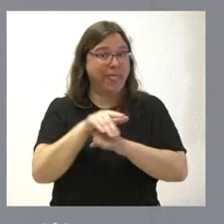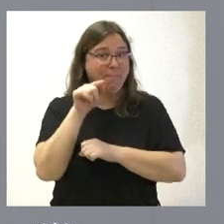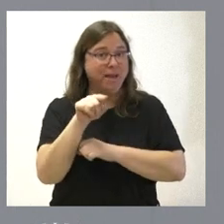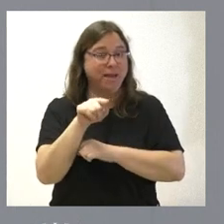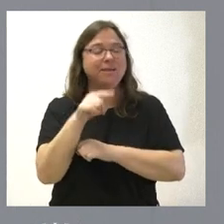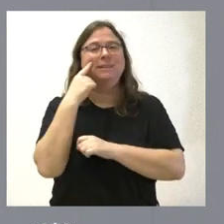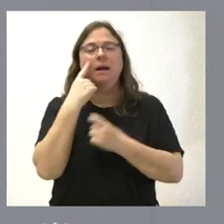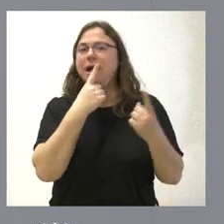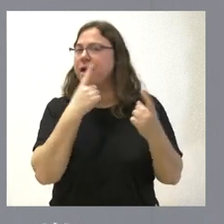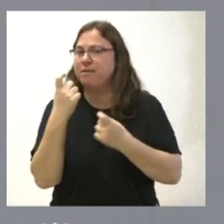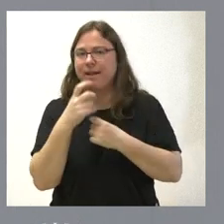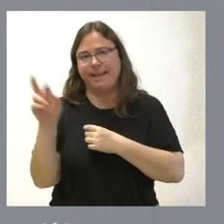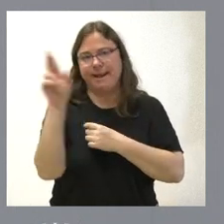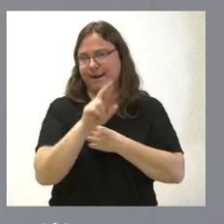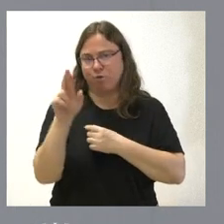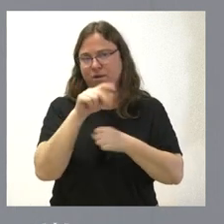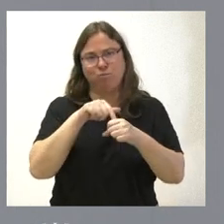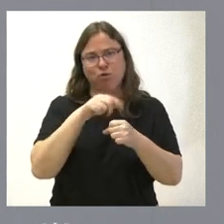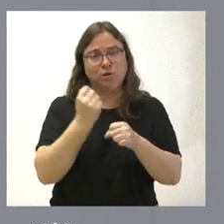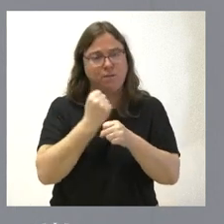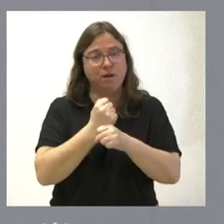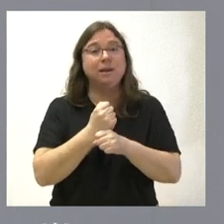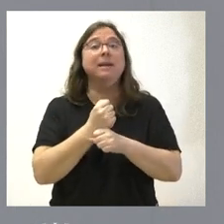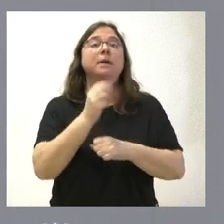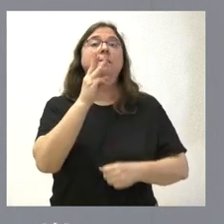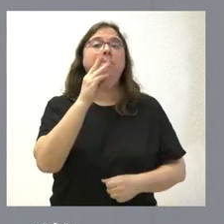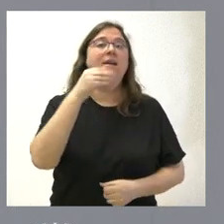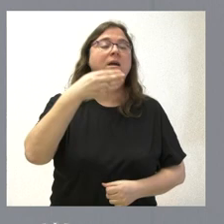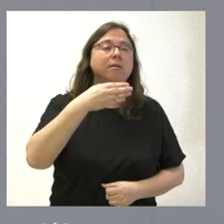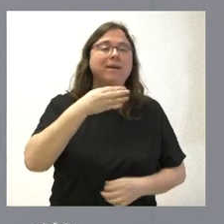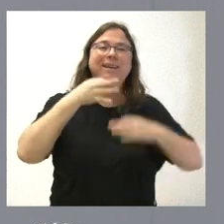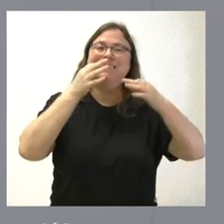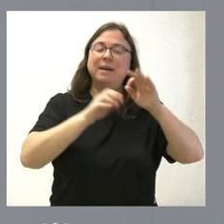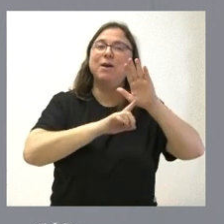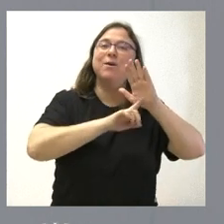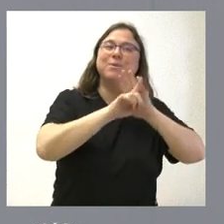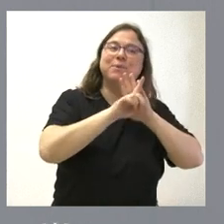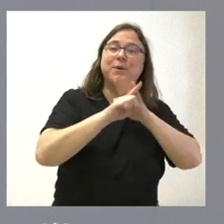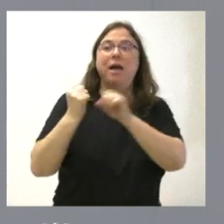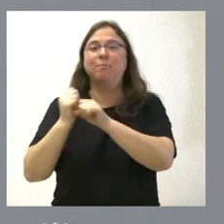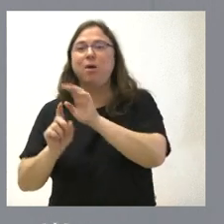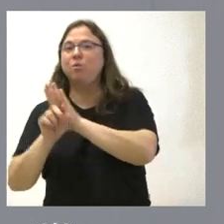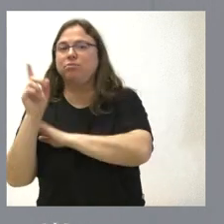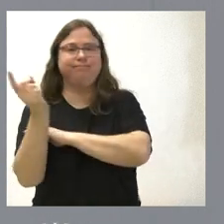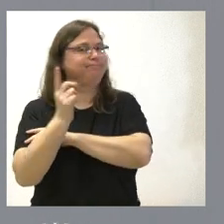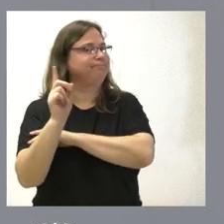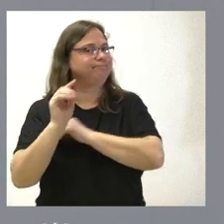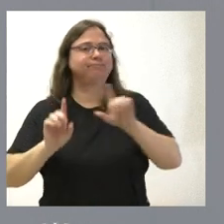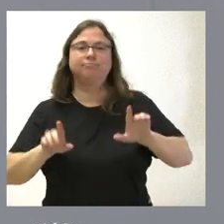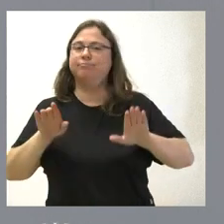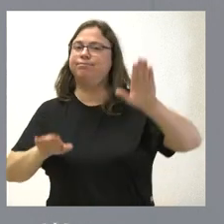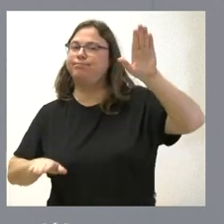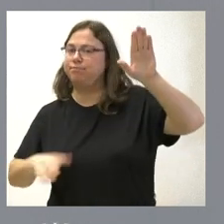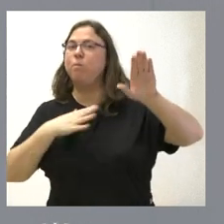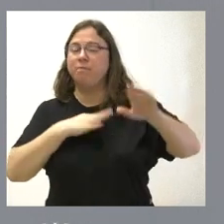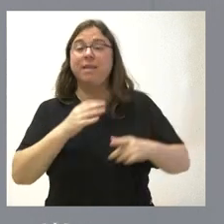sabe la necesidad de recuperar estos puestos de trabajo el crecimiento del pib no siempre se ha venido acompañando del crecimiento del empleo en la mismo nivel y lógicamente una